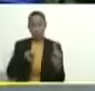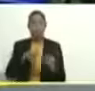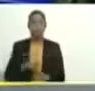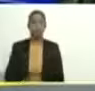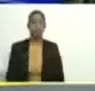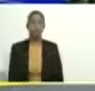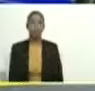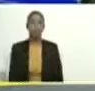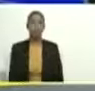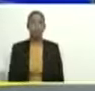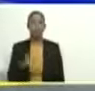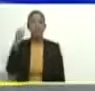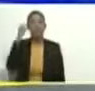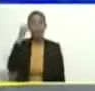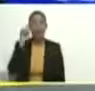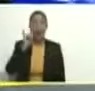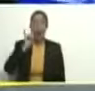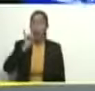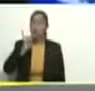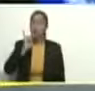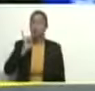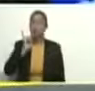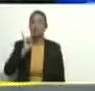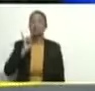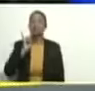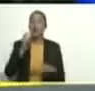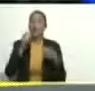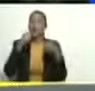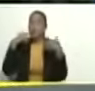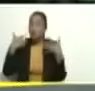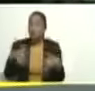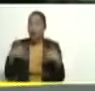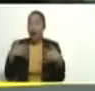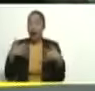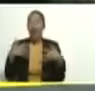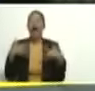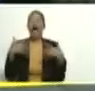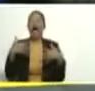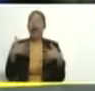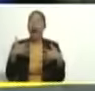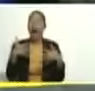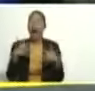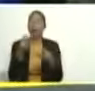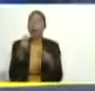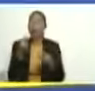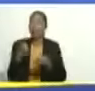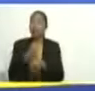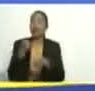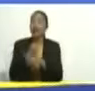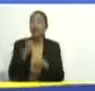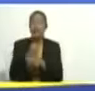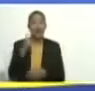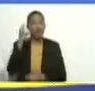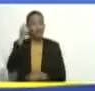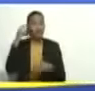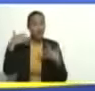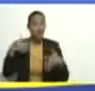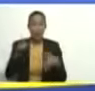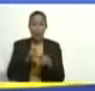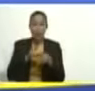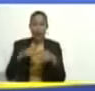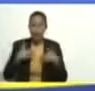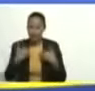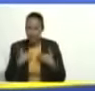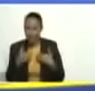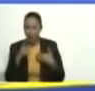Lunes de tormento, Jorge Rodríguez. Estamos en lo cierto. Así es. Pero tormento feliz, tampoco es tormento de sufrir. Tormento